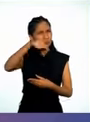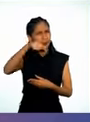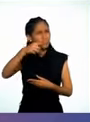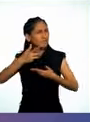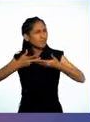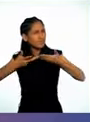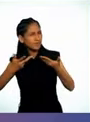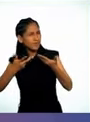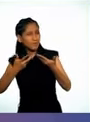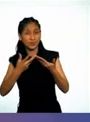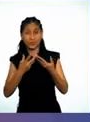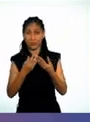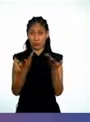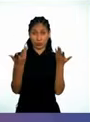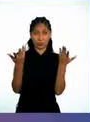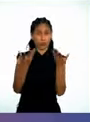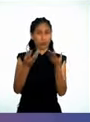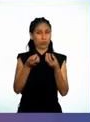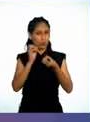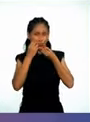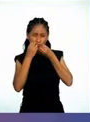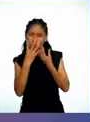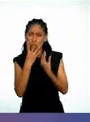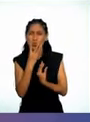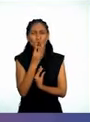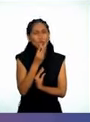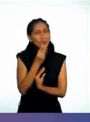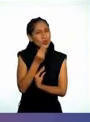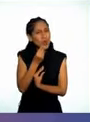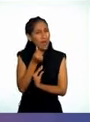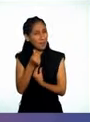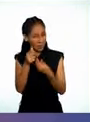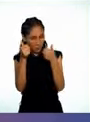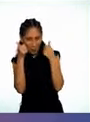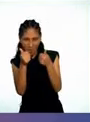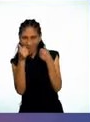the soft sweet wow